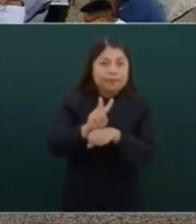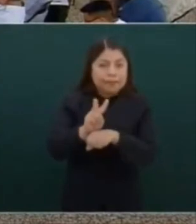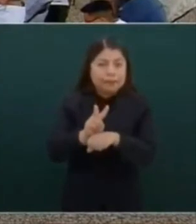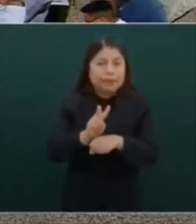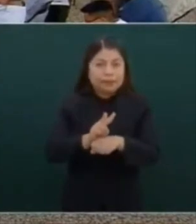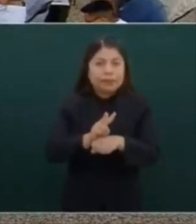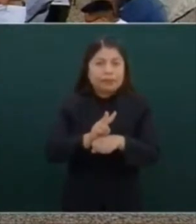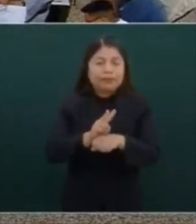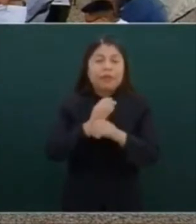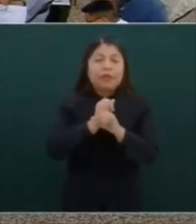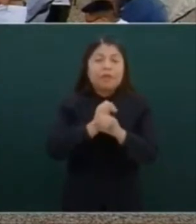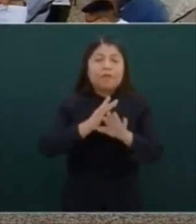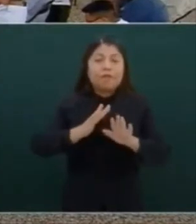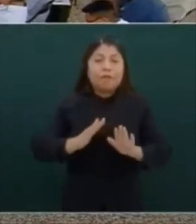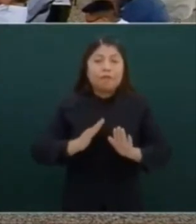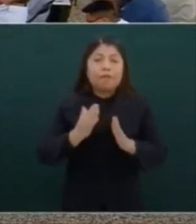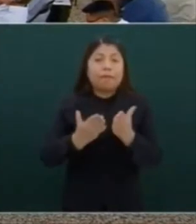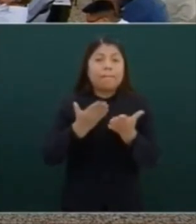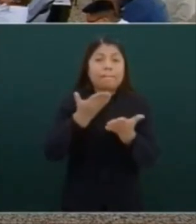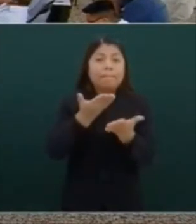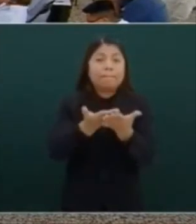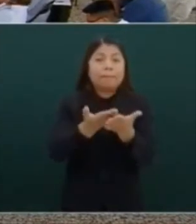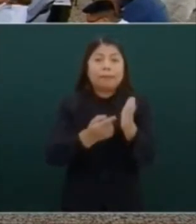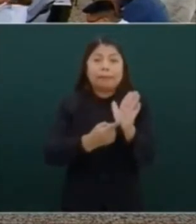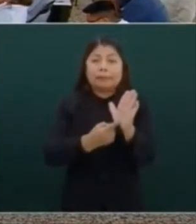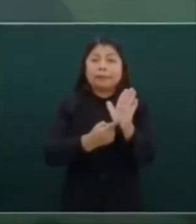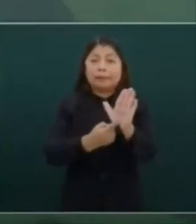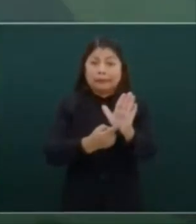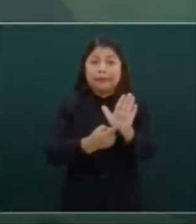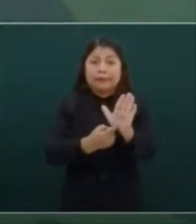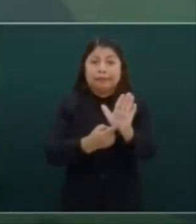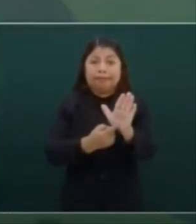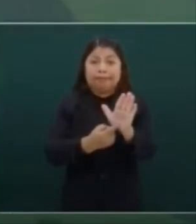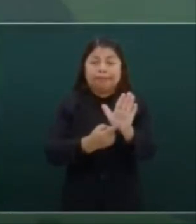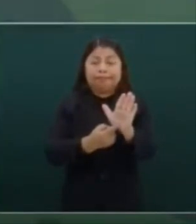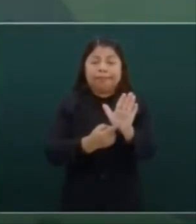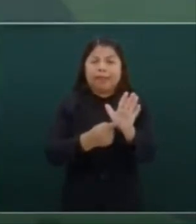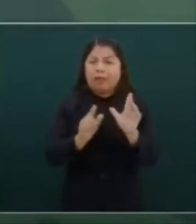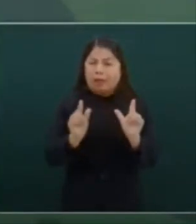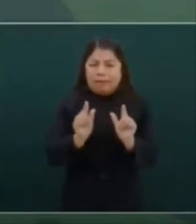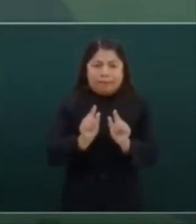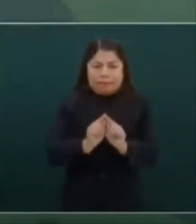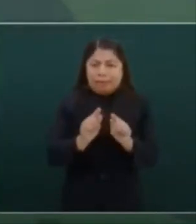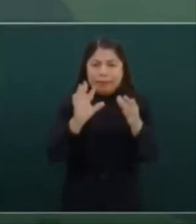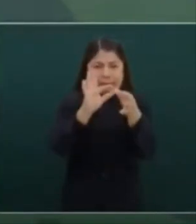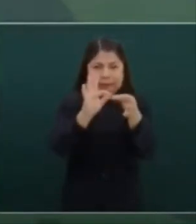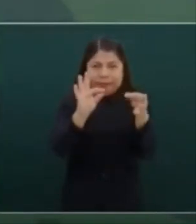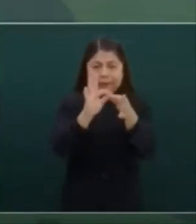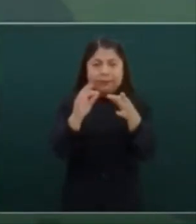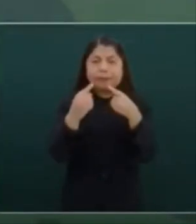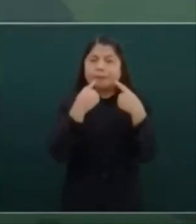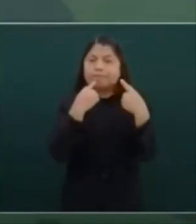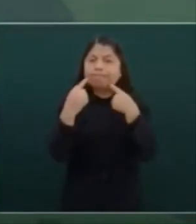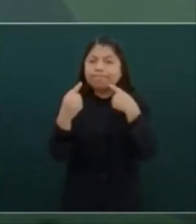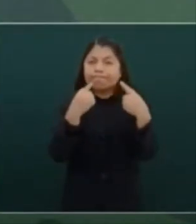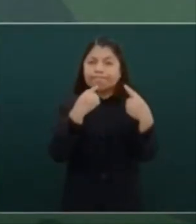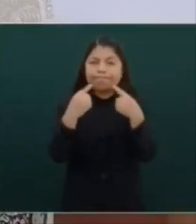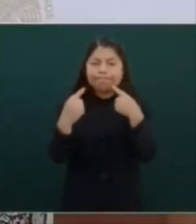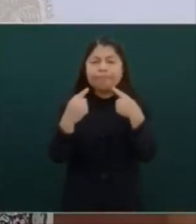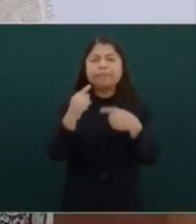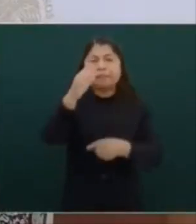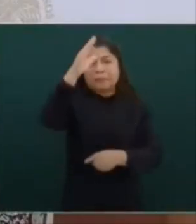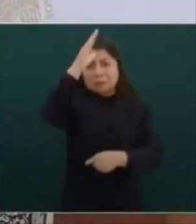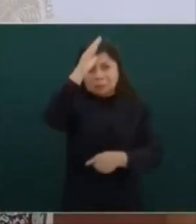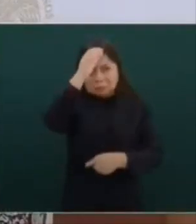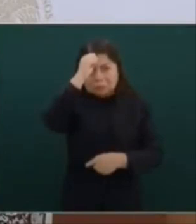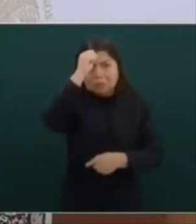para decirlo de manera breve, quedaron muy satisfechos y sorprendidos